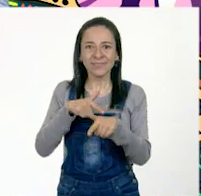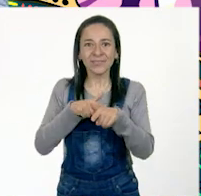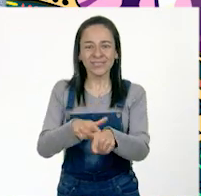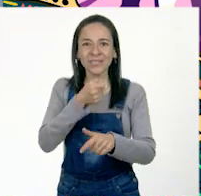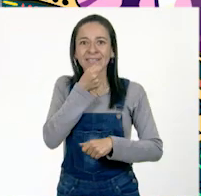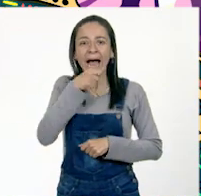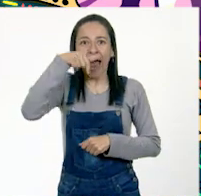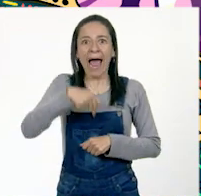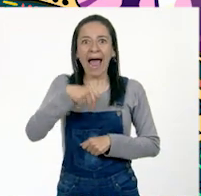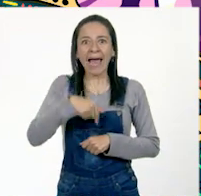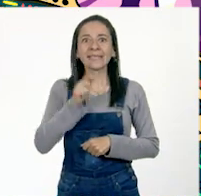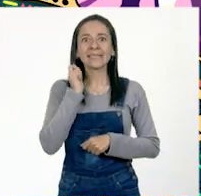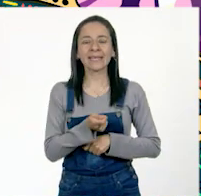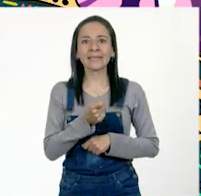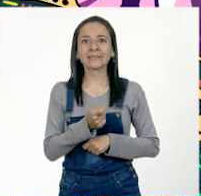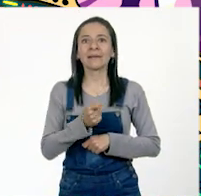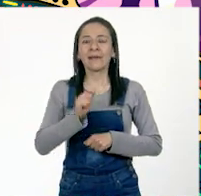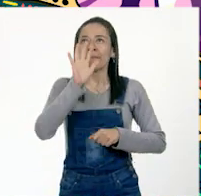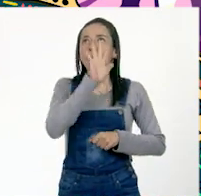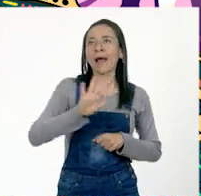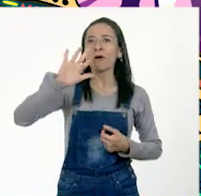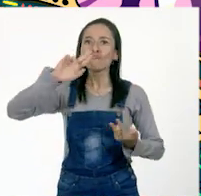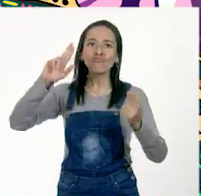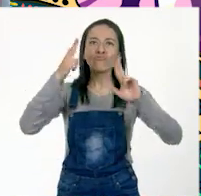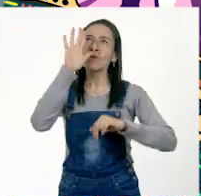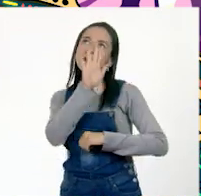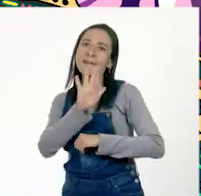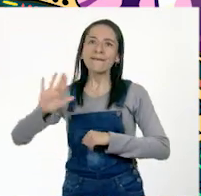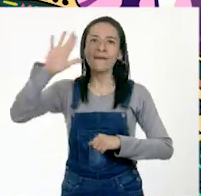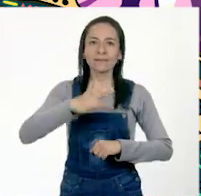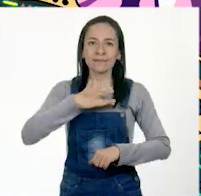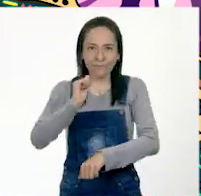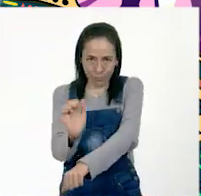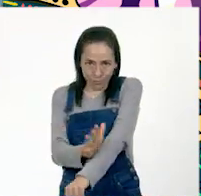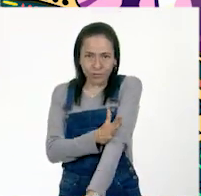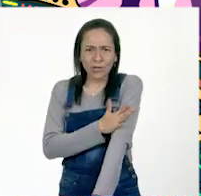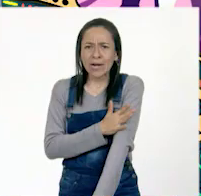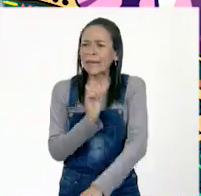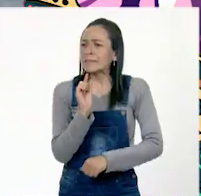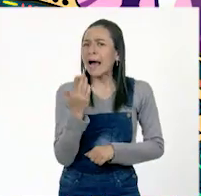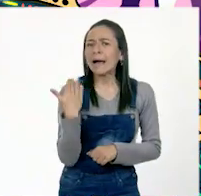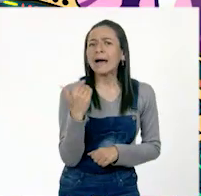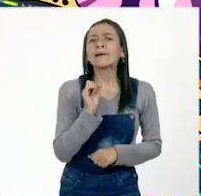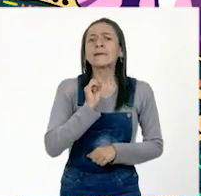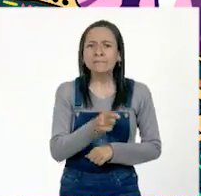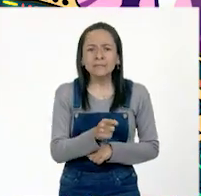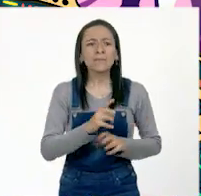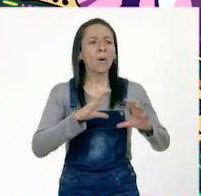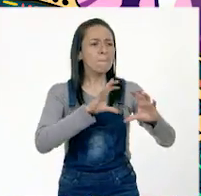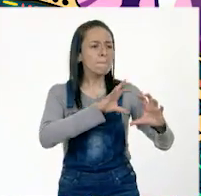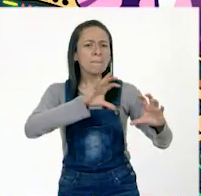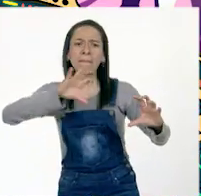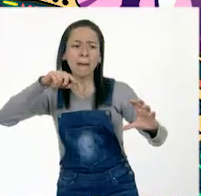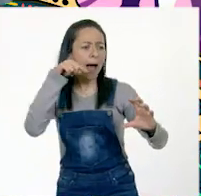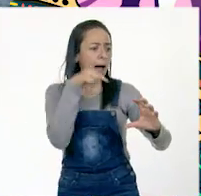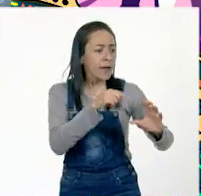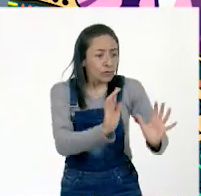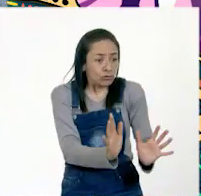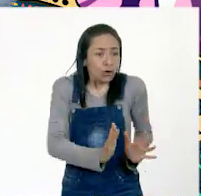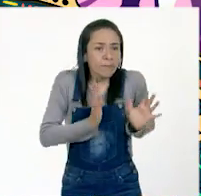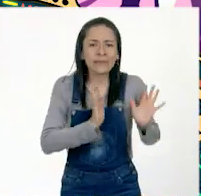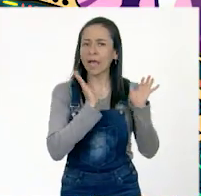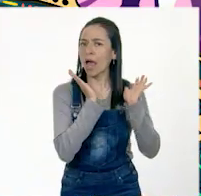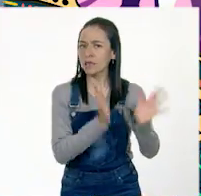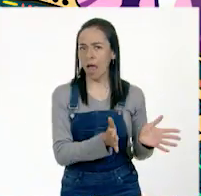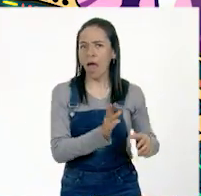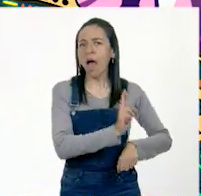espacial explorando el universo emocional. Hace unas horas dejamos el planeta Sorpresa y continuamos nuestra ruta hacia el